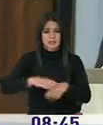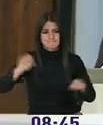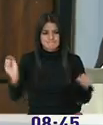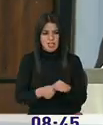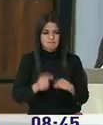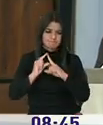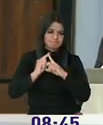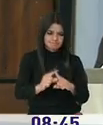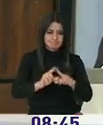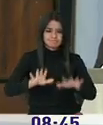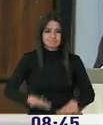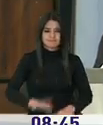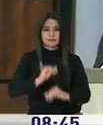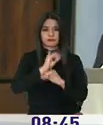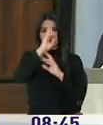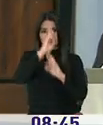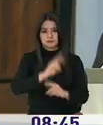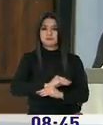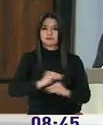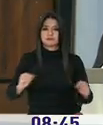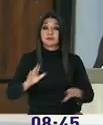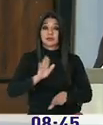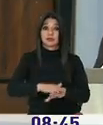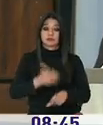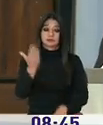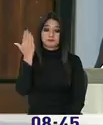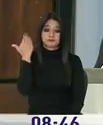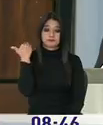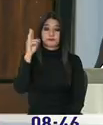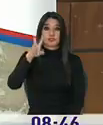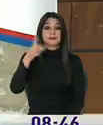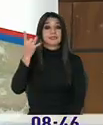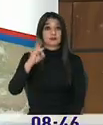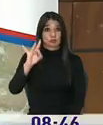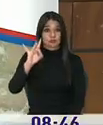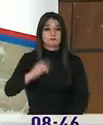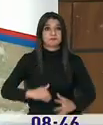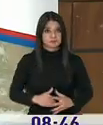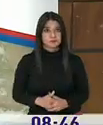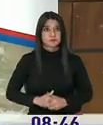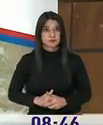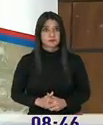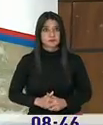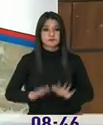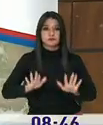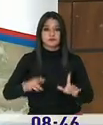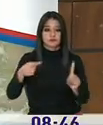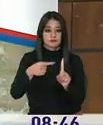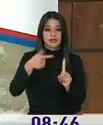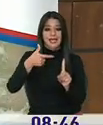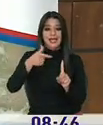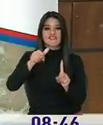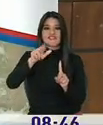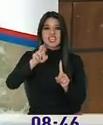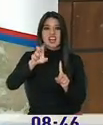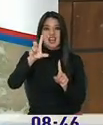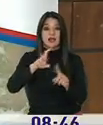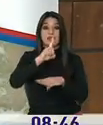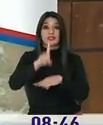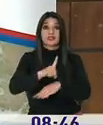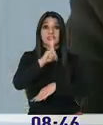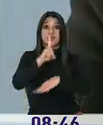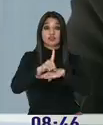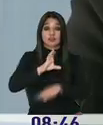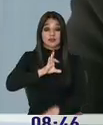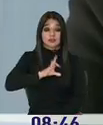e institucional que sufrieron en el pasado 2018. De esta manera, Gabriela Ceballos, directora de Ejecución Técnica